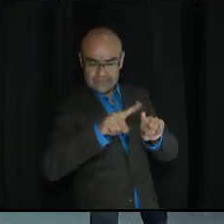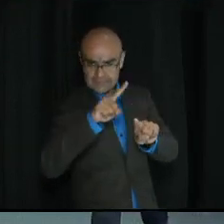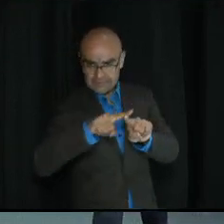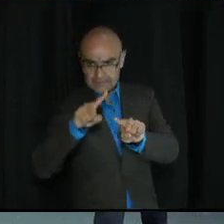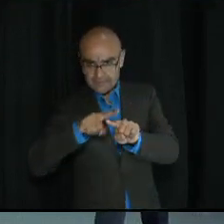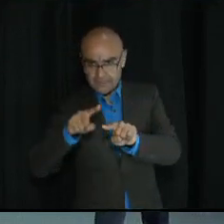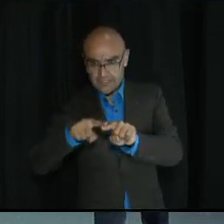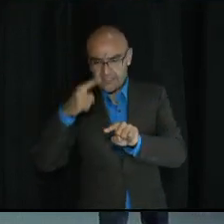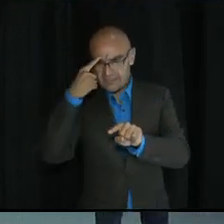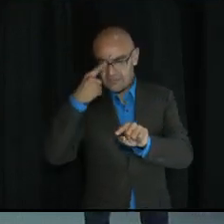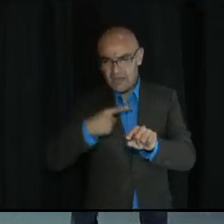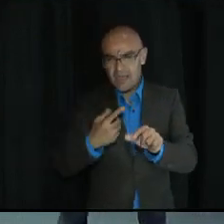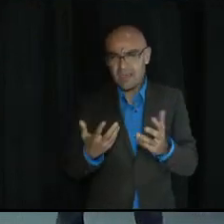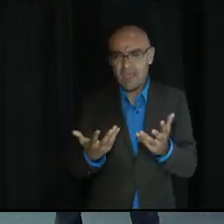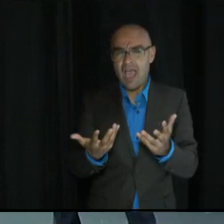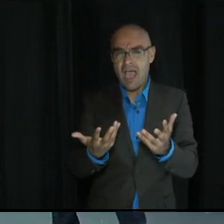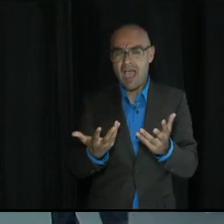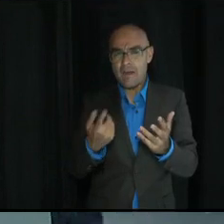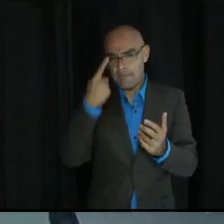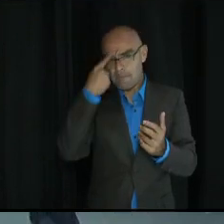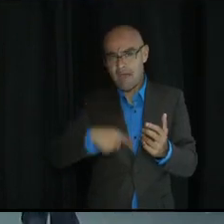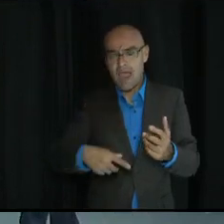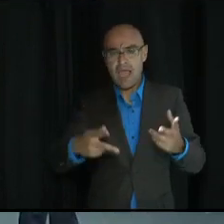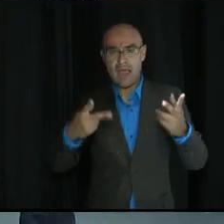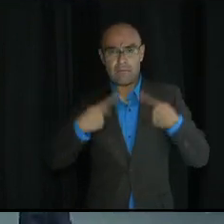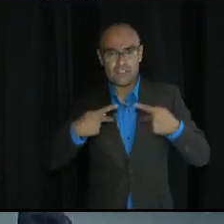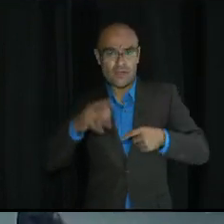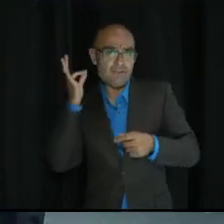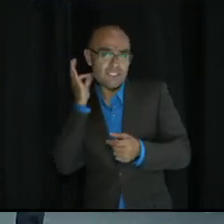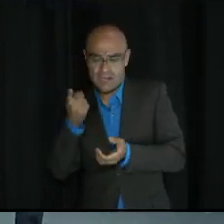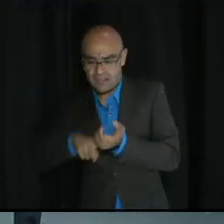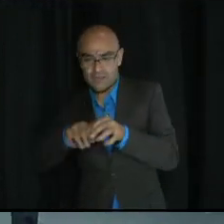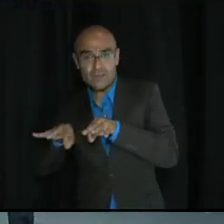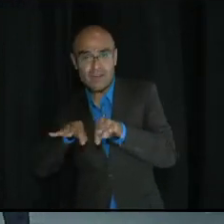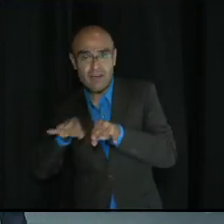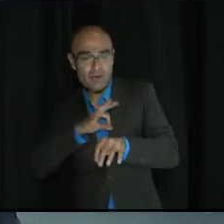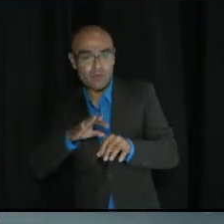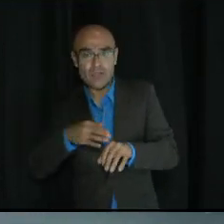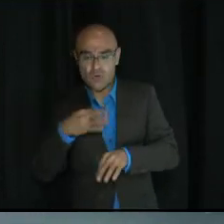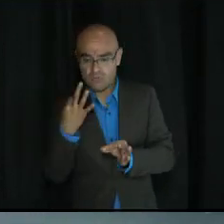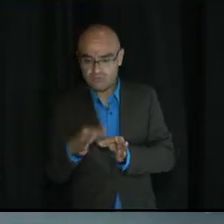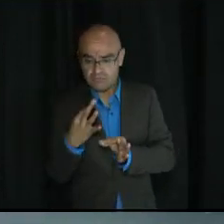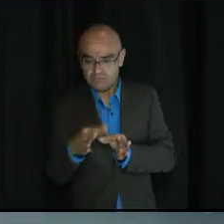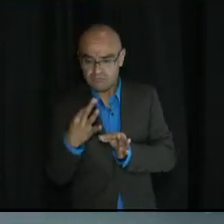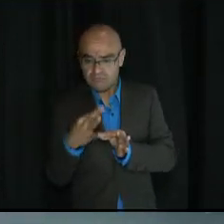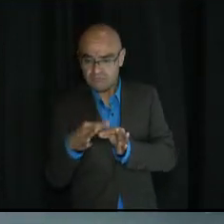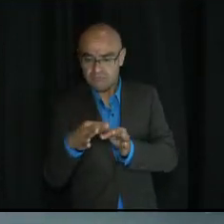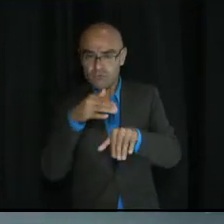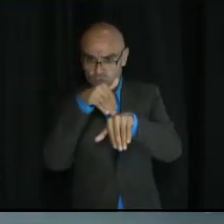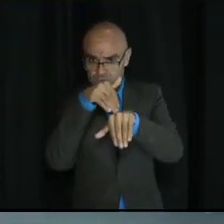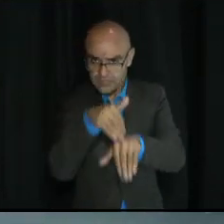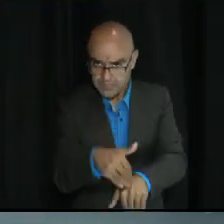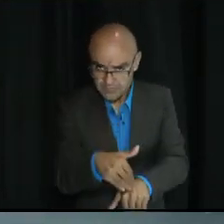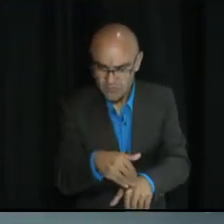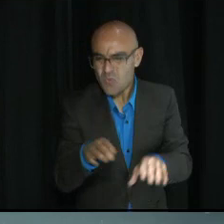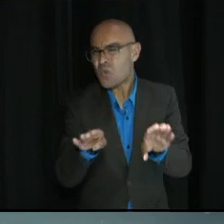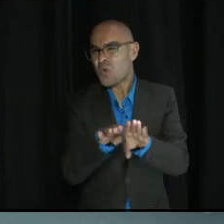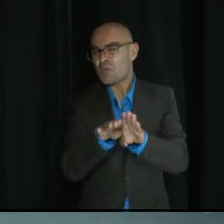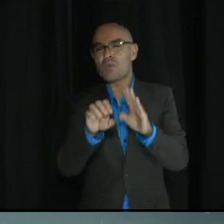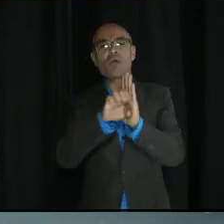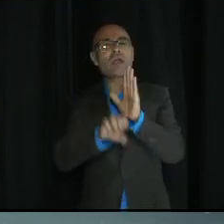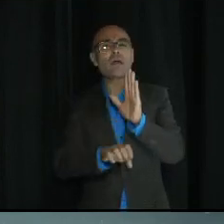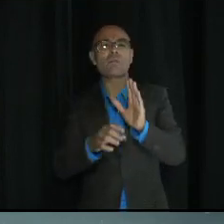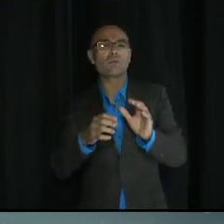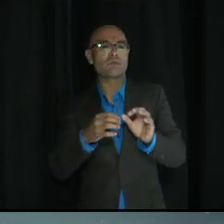de alguna u otra manera nosotros debemos de acatar como funcionarios públicos. Como entre ellas pues puede ser actuar de manera diligente,